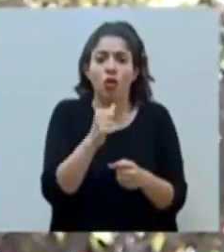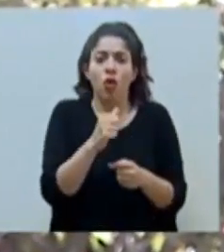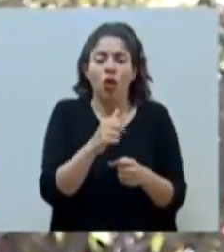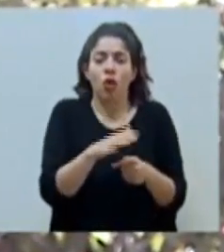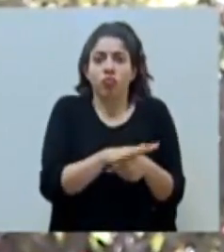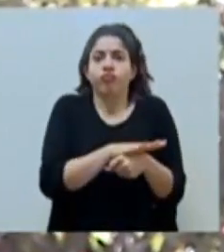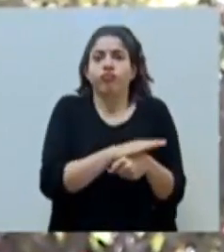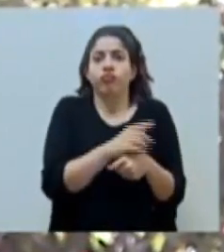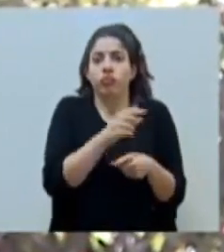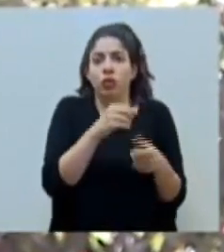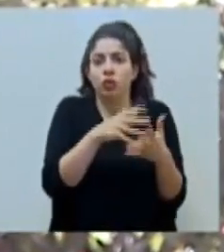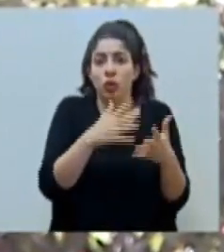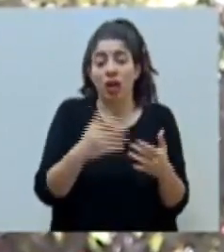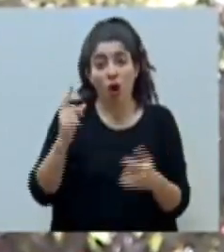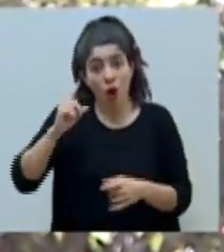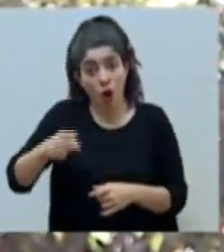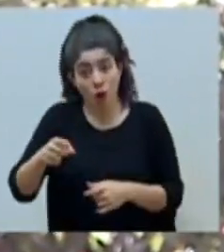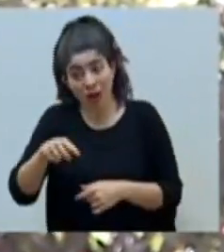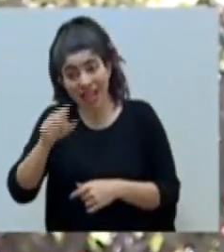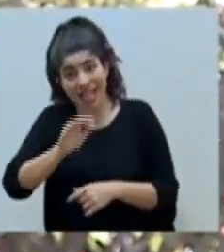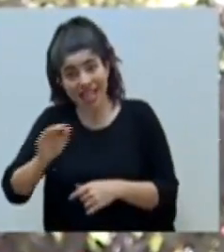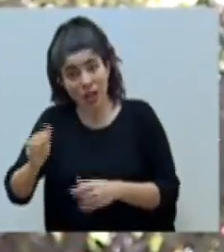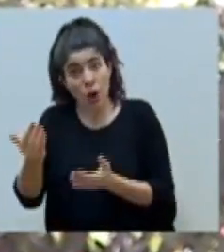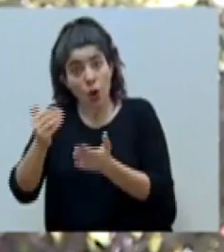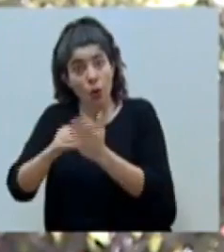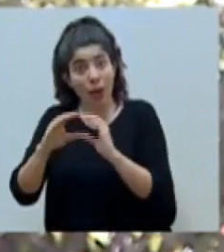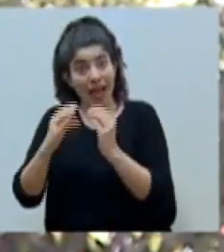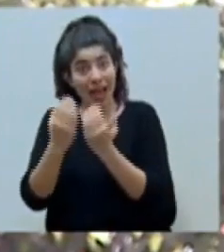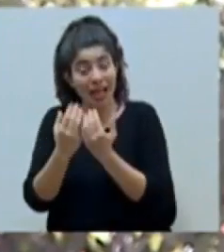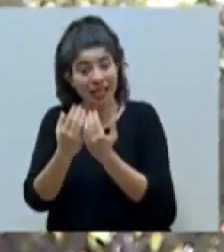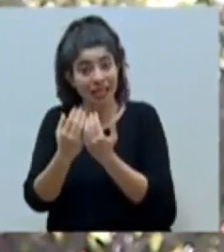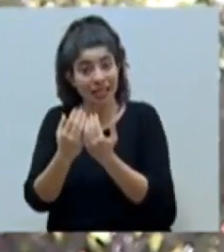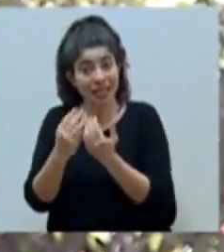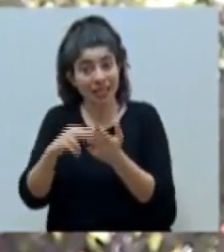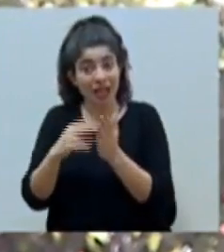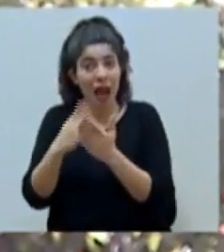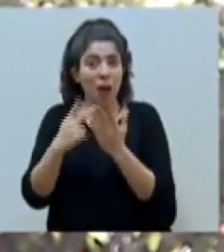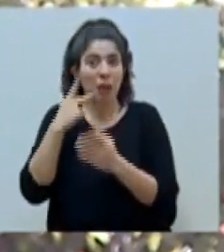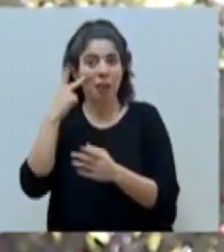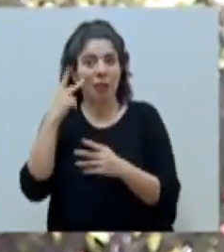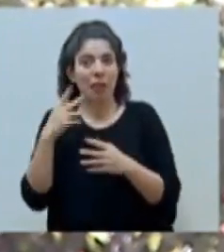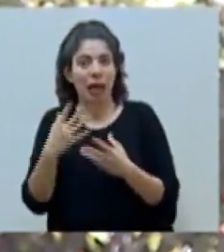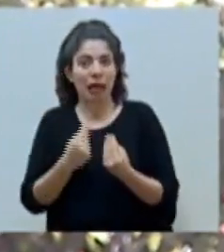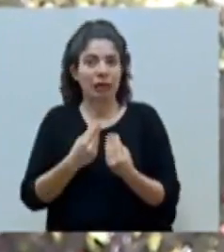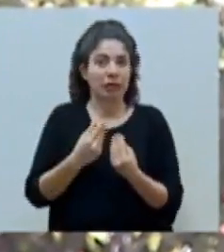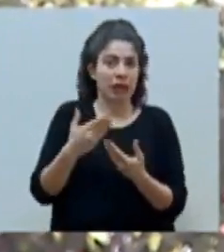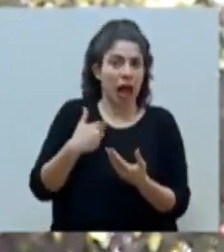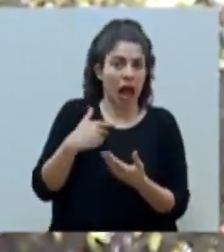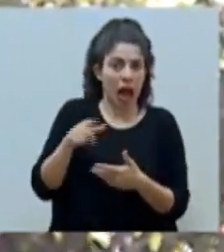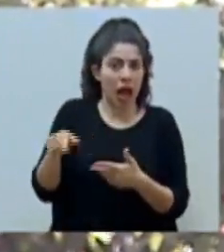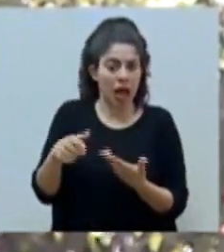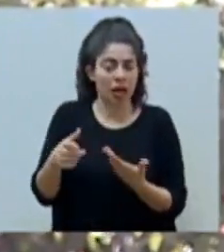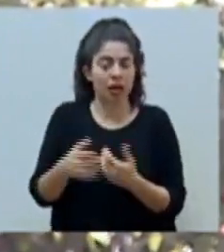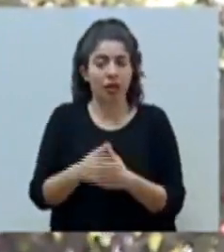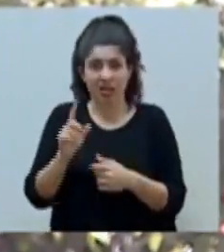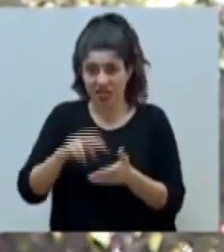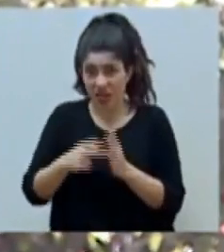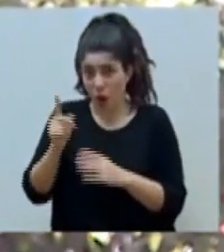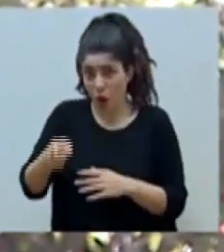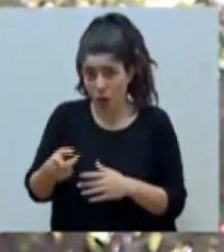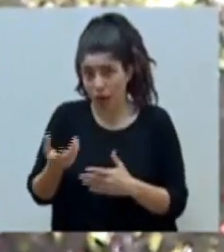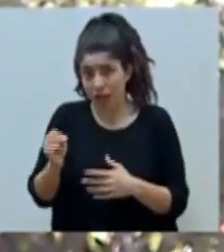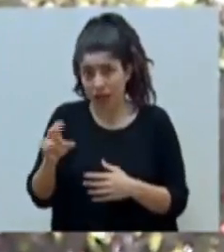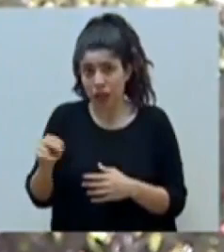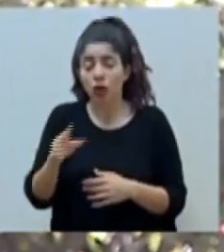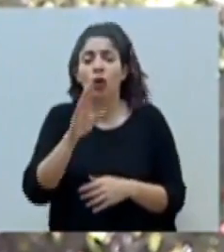que se reabre, que los niños tengan que volver a clases. Siempre va a haber un grupo de padres con algunas reservas. Y adicionalmente, don Alexander, si nos puede precisar, había